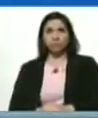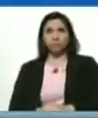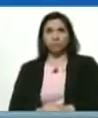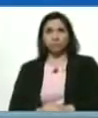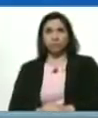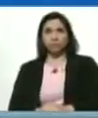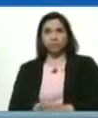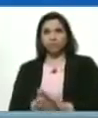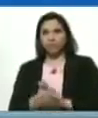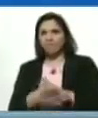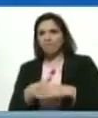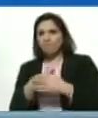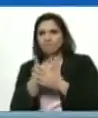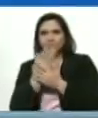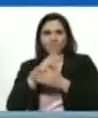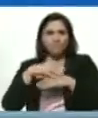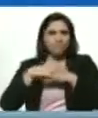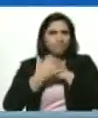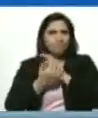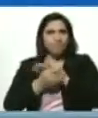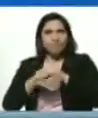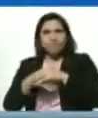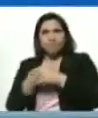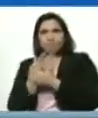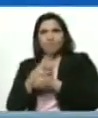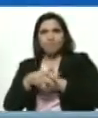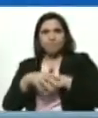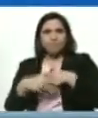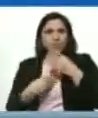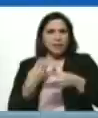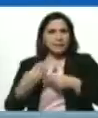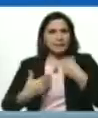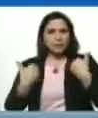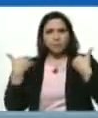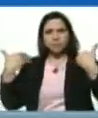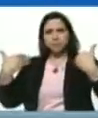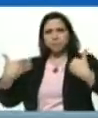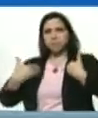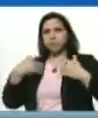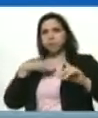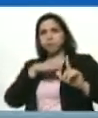tomándose las manos porque estaban haciendo daño